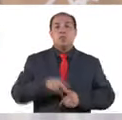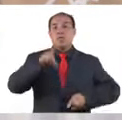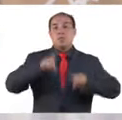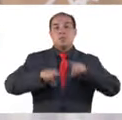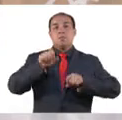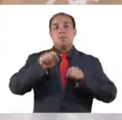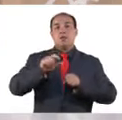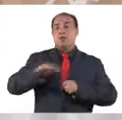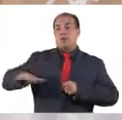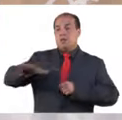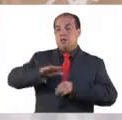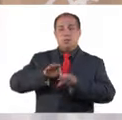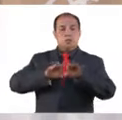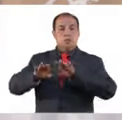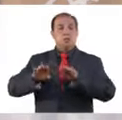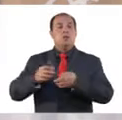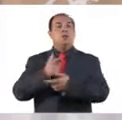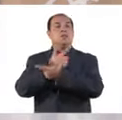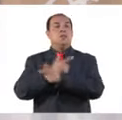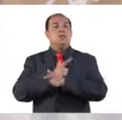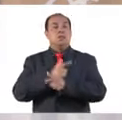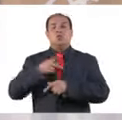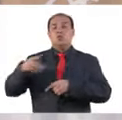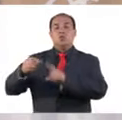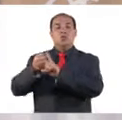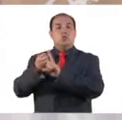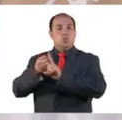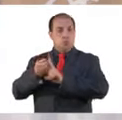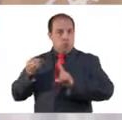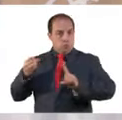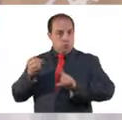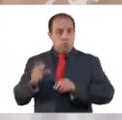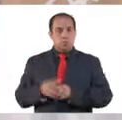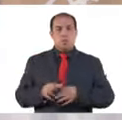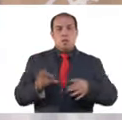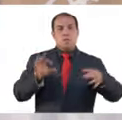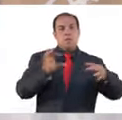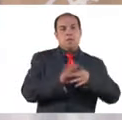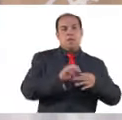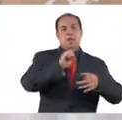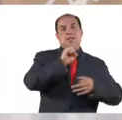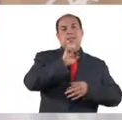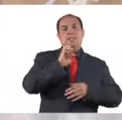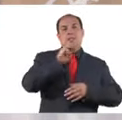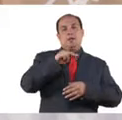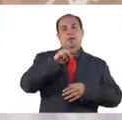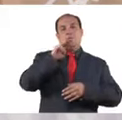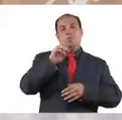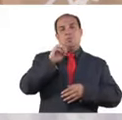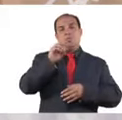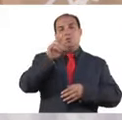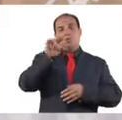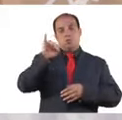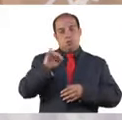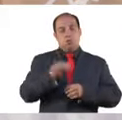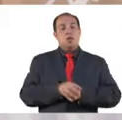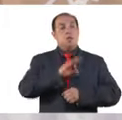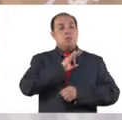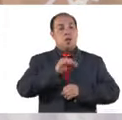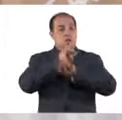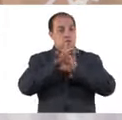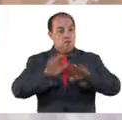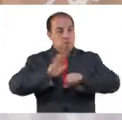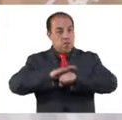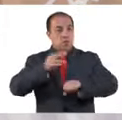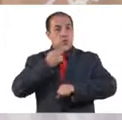de los taxistas, de su organización y por supuesto el vínculo con la CEMOVI, de que eso pues pueda promoverse aún más.